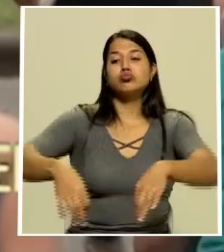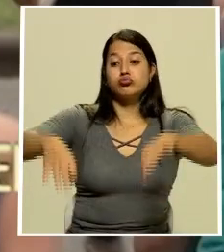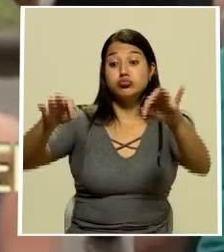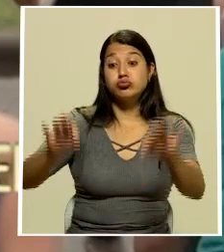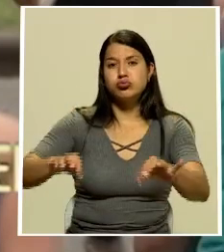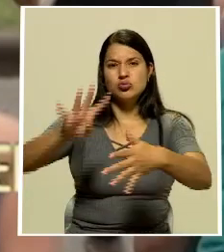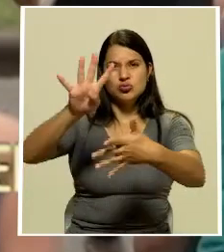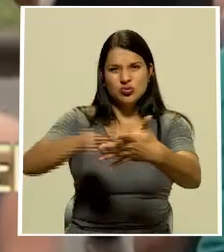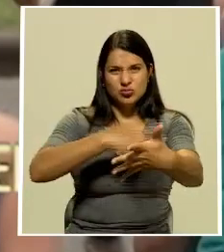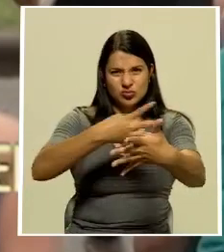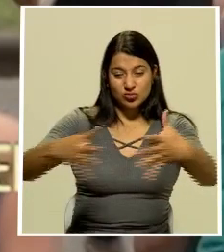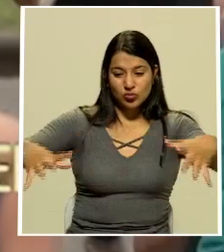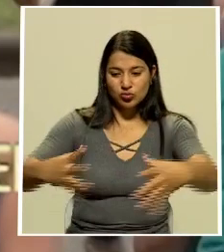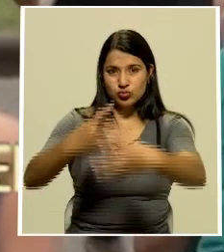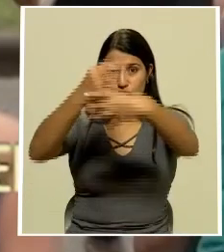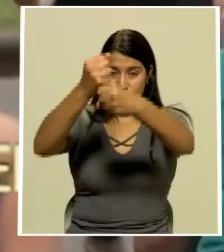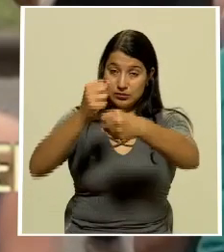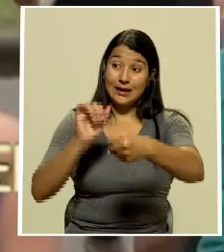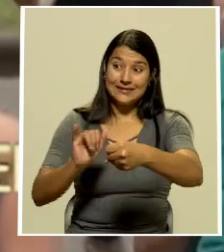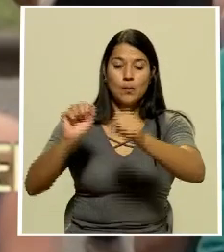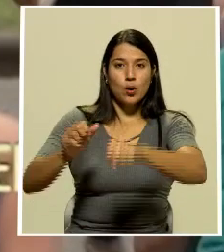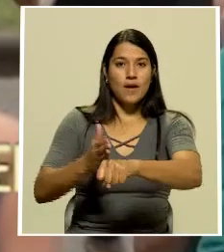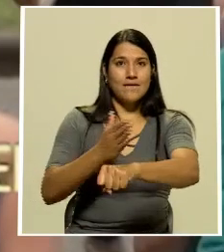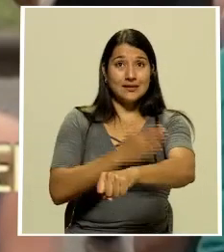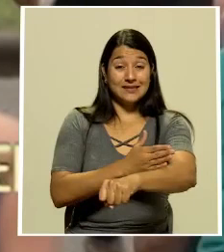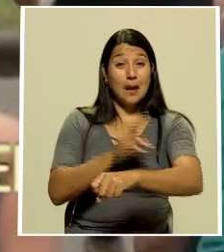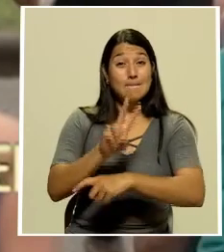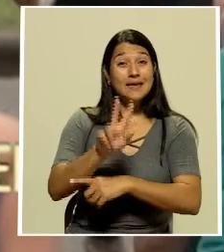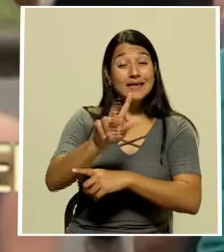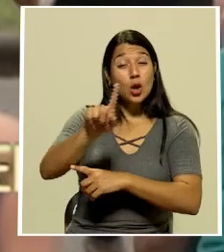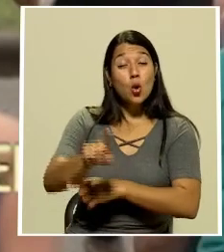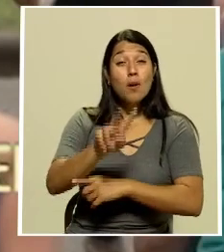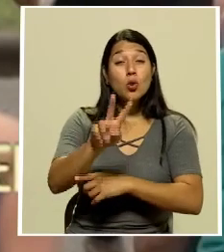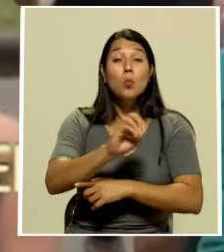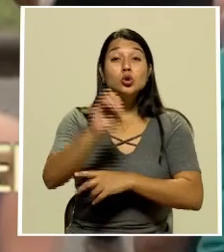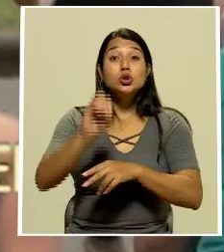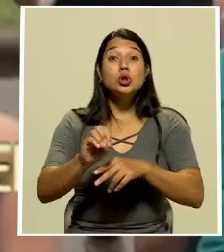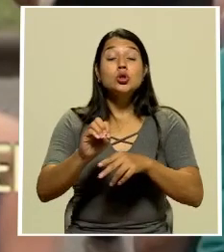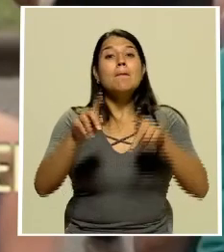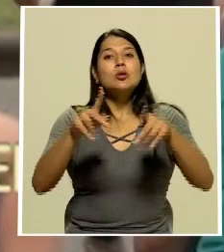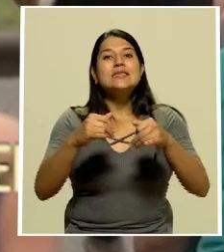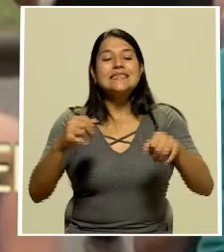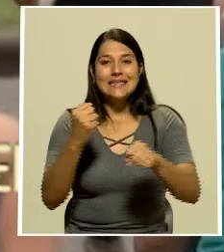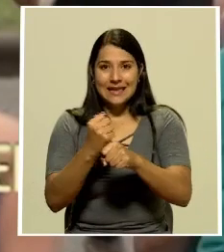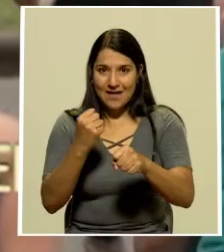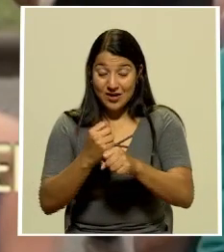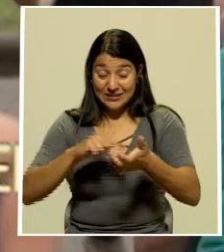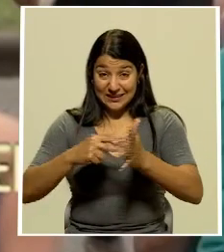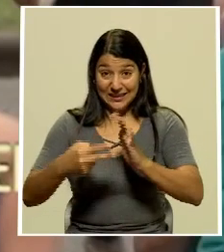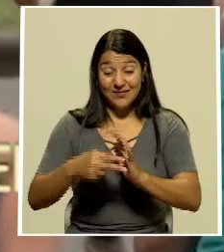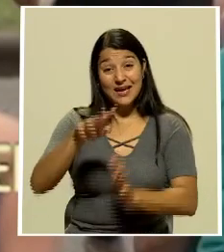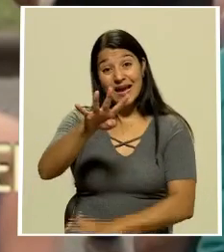la tasa de desempleo llegó al 23,2%, es decir, al mes de agosto 544,000